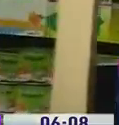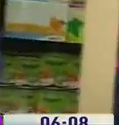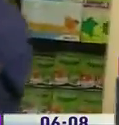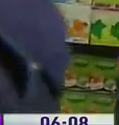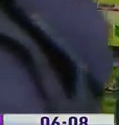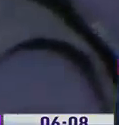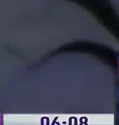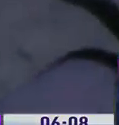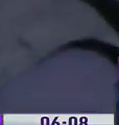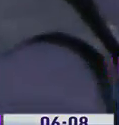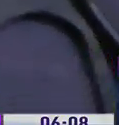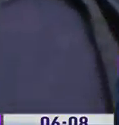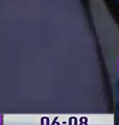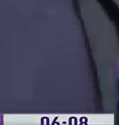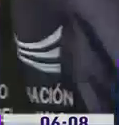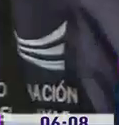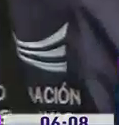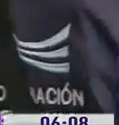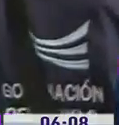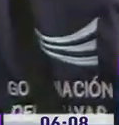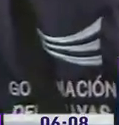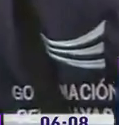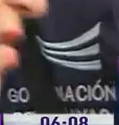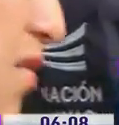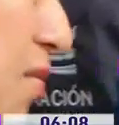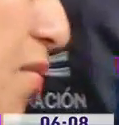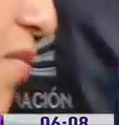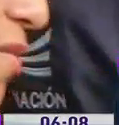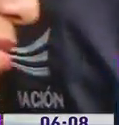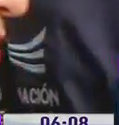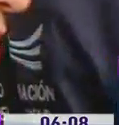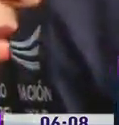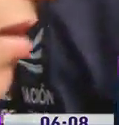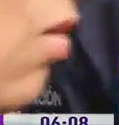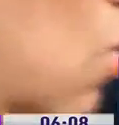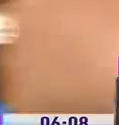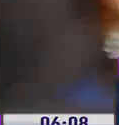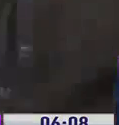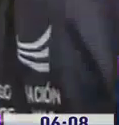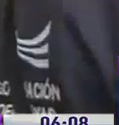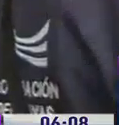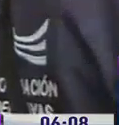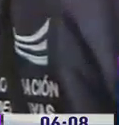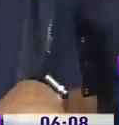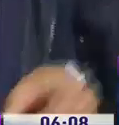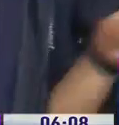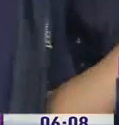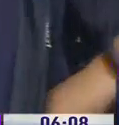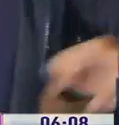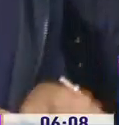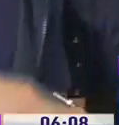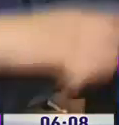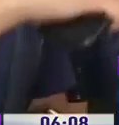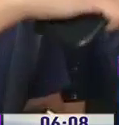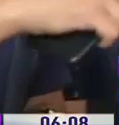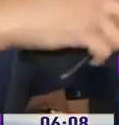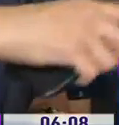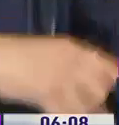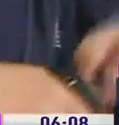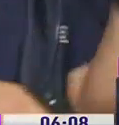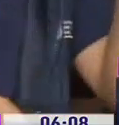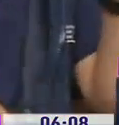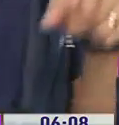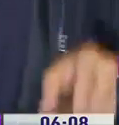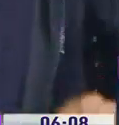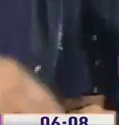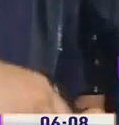farmacéutica que le devuelva $20 porque su costo real era de $40. ¿Y usted sabe cuál es el precio que están vendiendo? Y ya